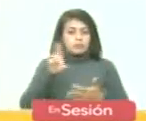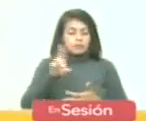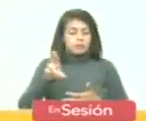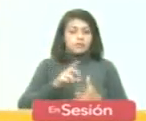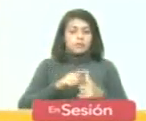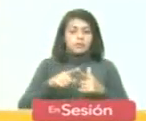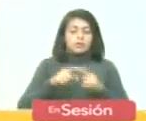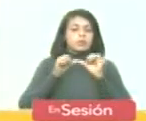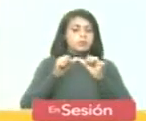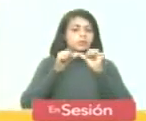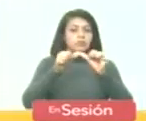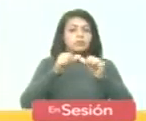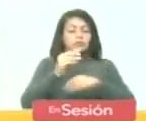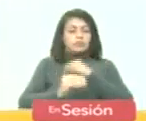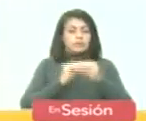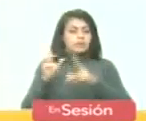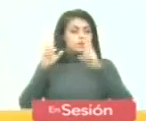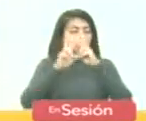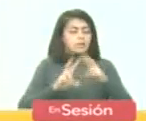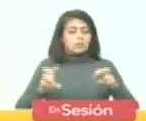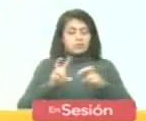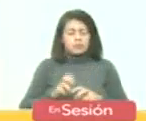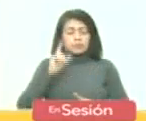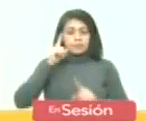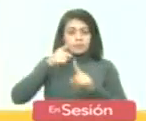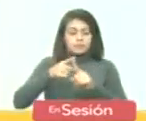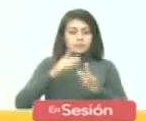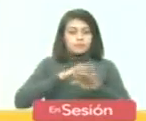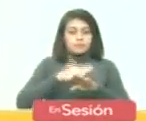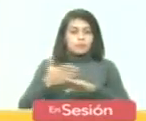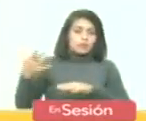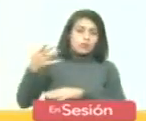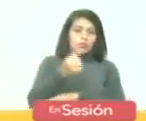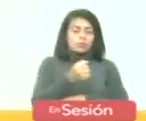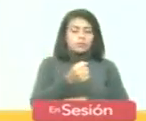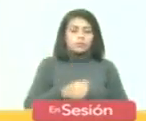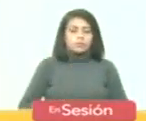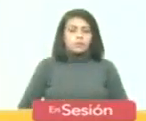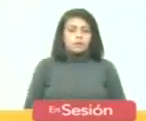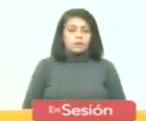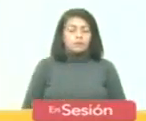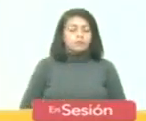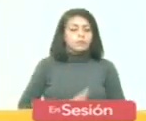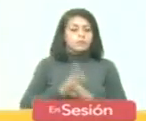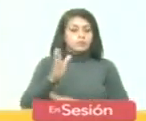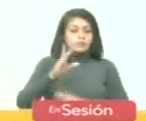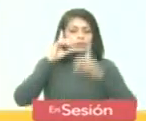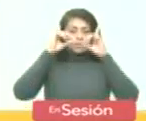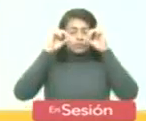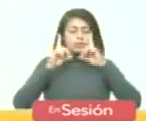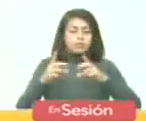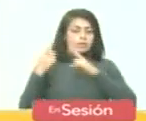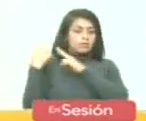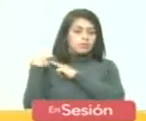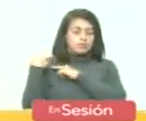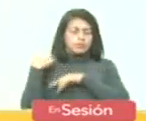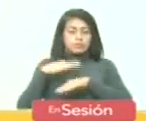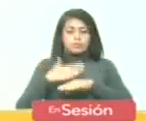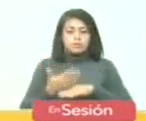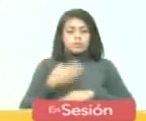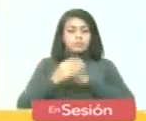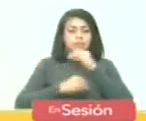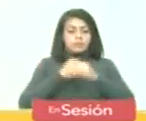a continuar con las investigaciones a fin de conseguir y seguir determinando responsabilidades y